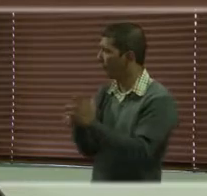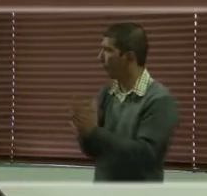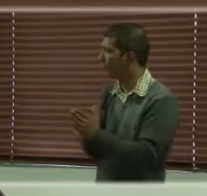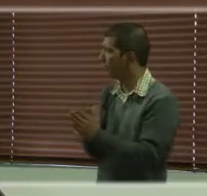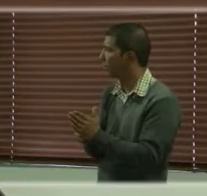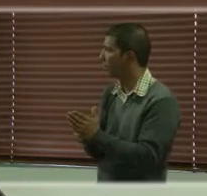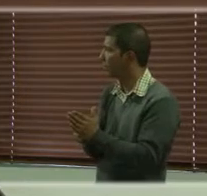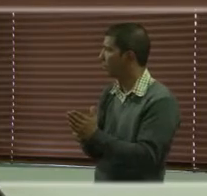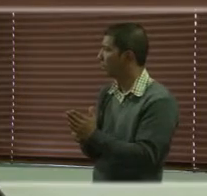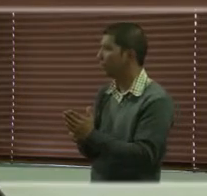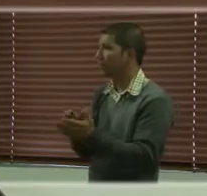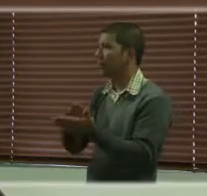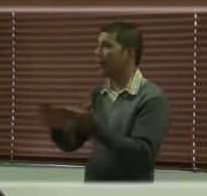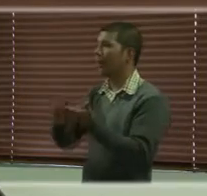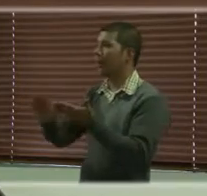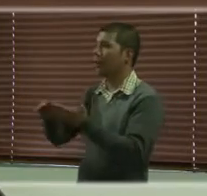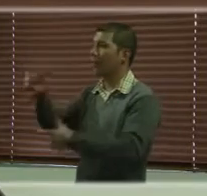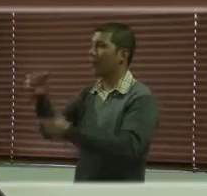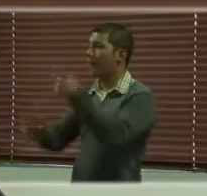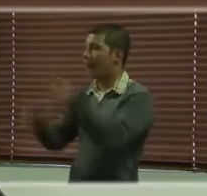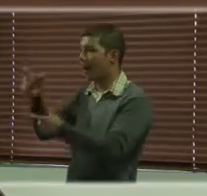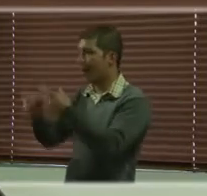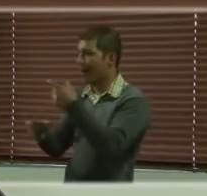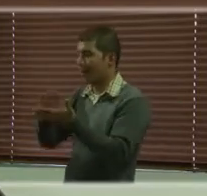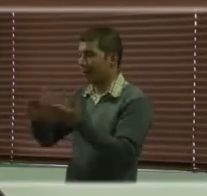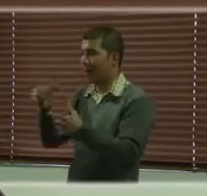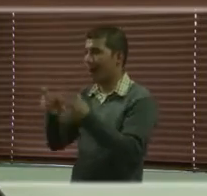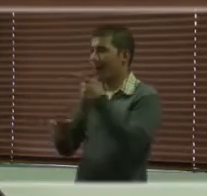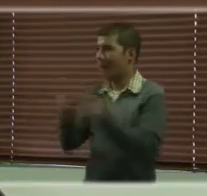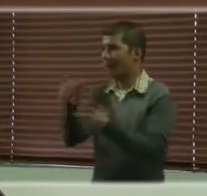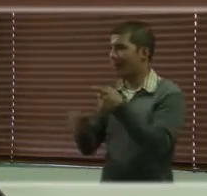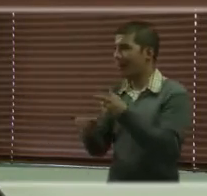Ah okay esa es una posición del país